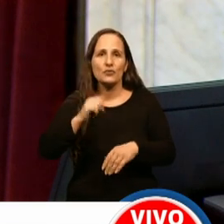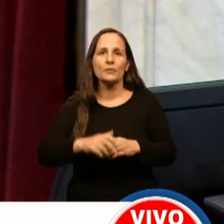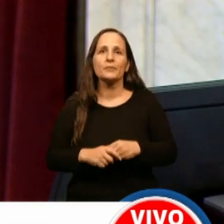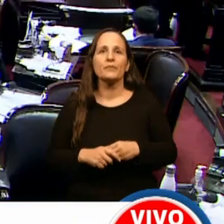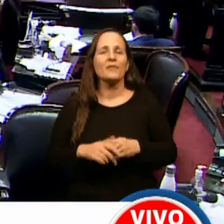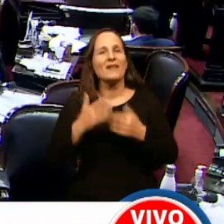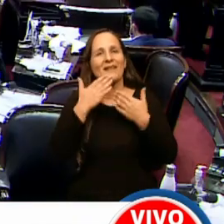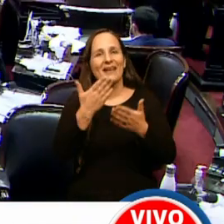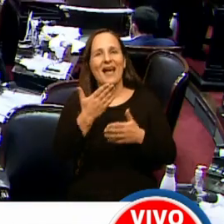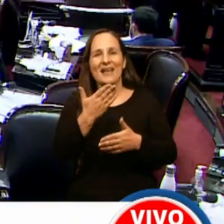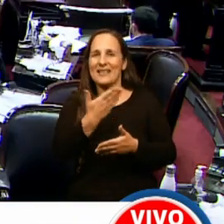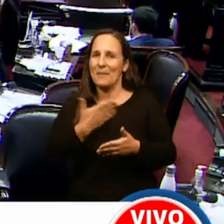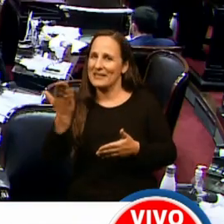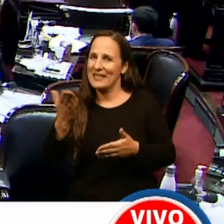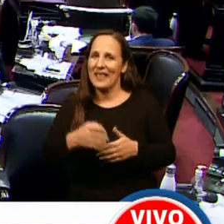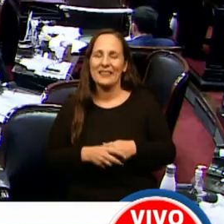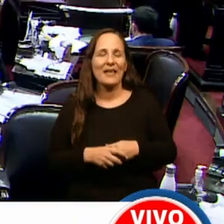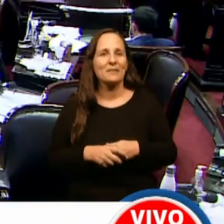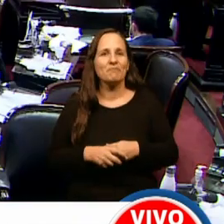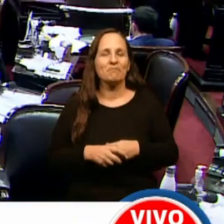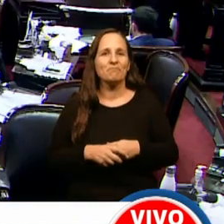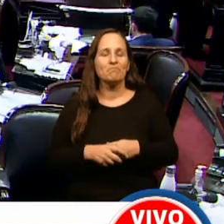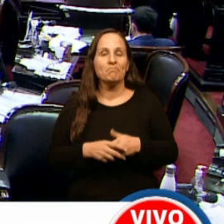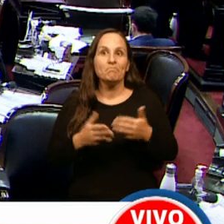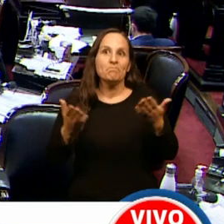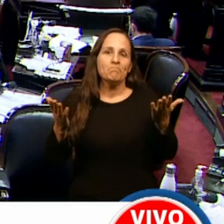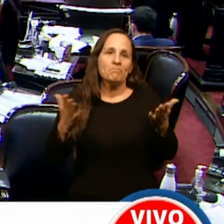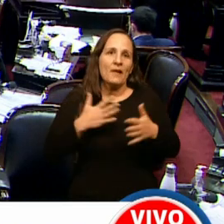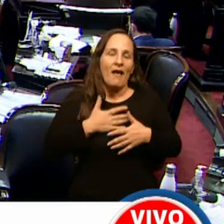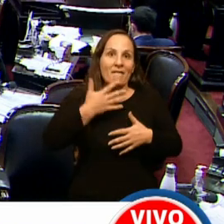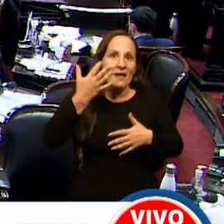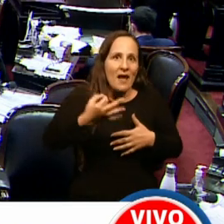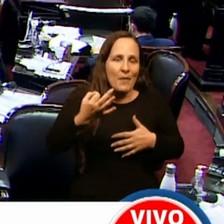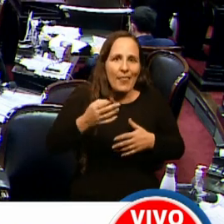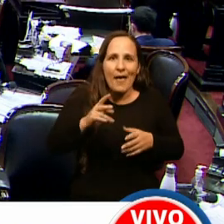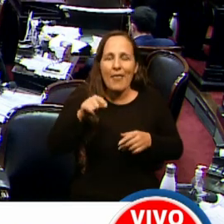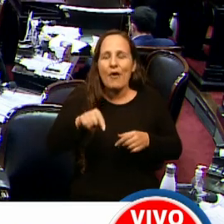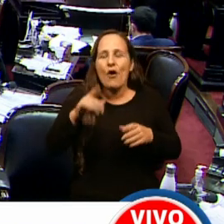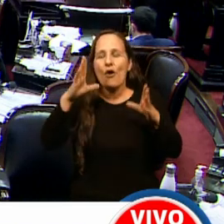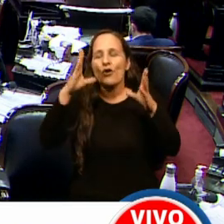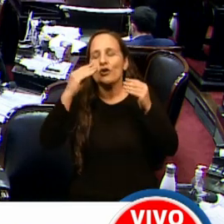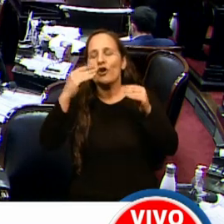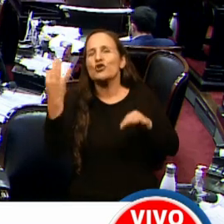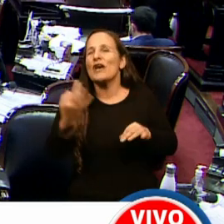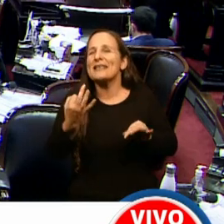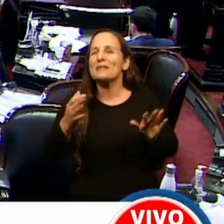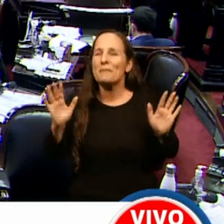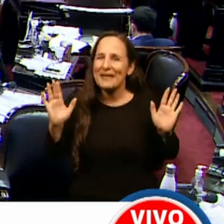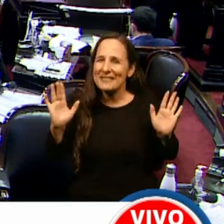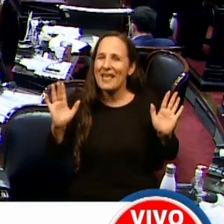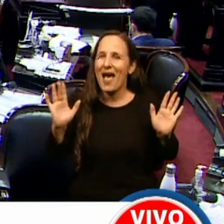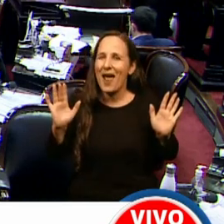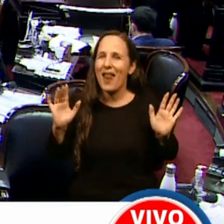gracias presidente bueno la verdad que es un tema es una noche especial después de la